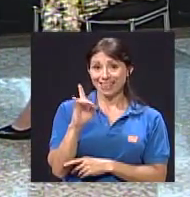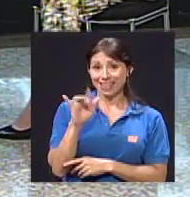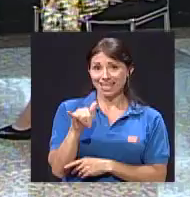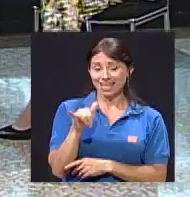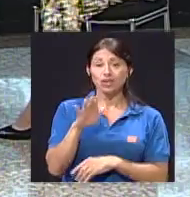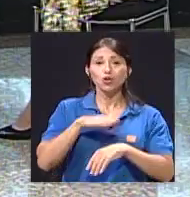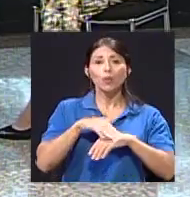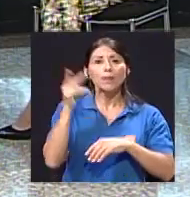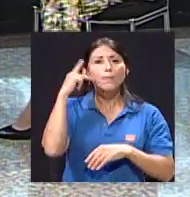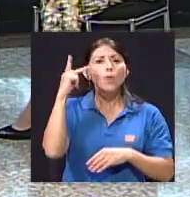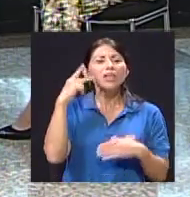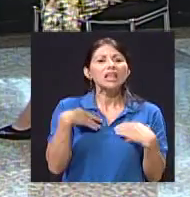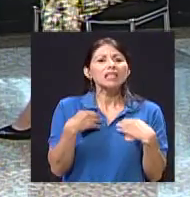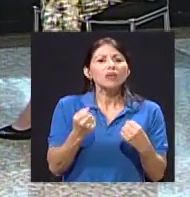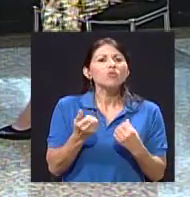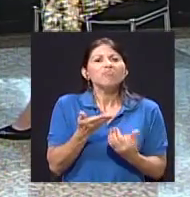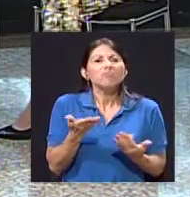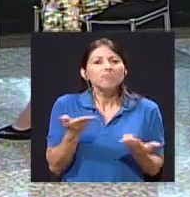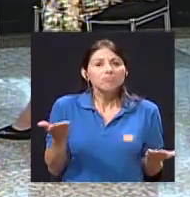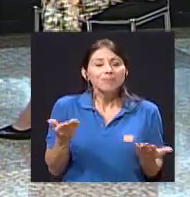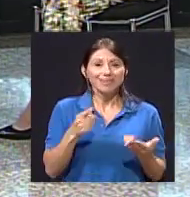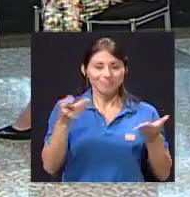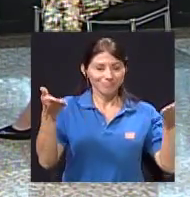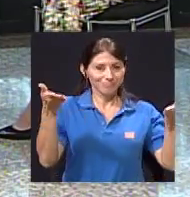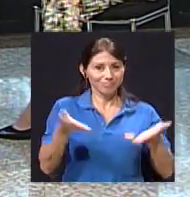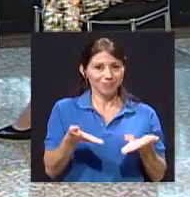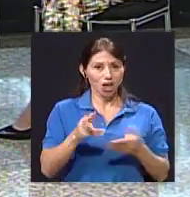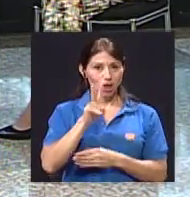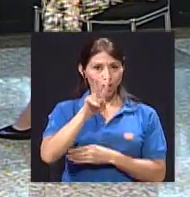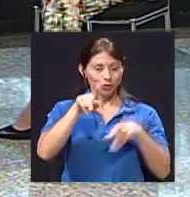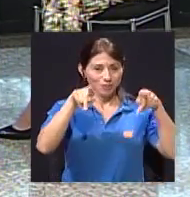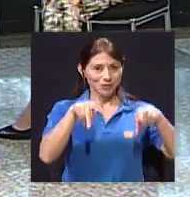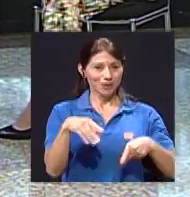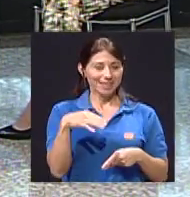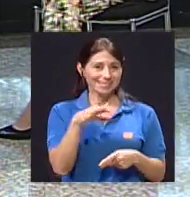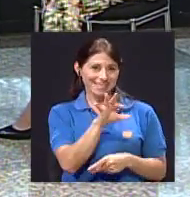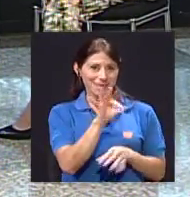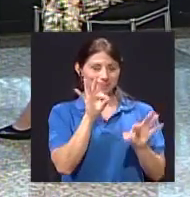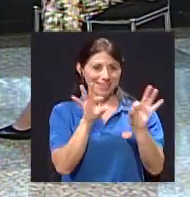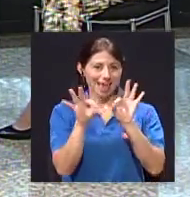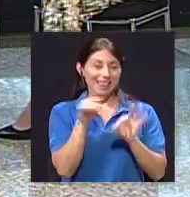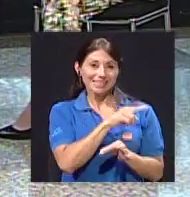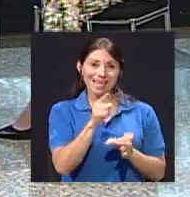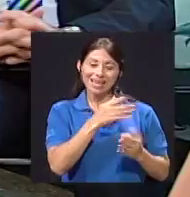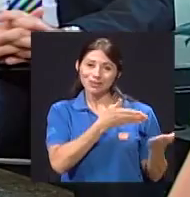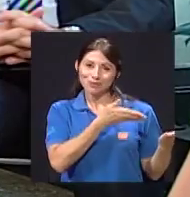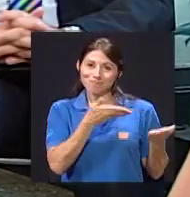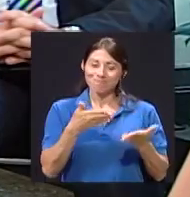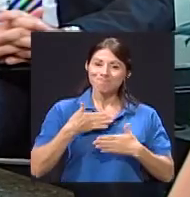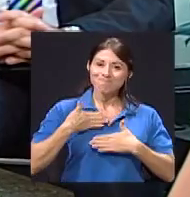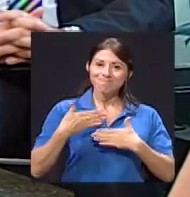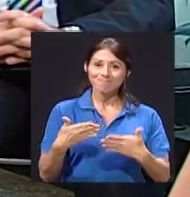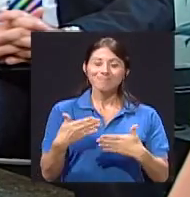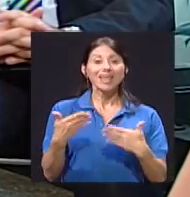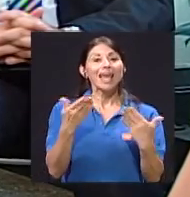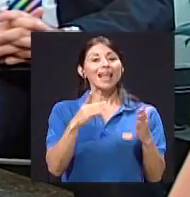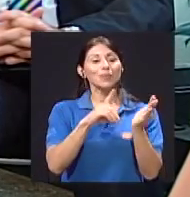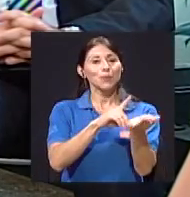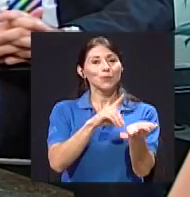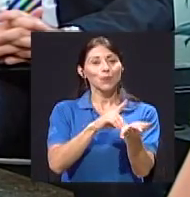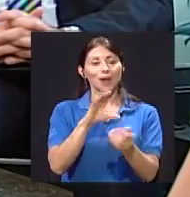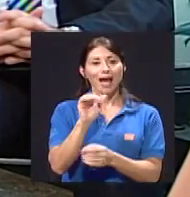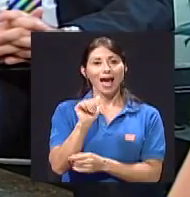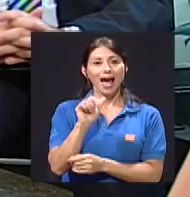qué son estas políticas de salud, contamos con la presencia de dos invitados quienes muy gentilmente nos acompañan. Se trata precisamente del